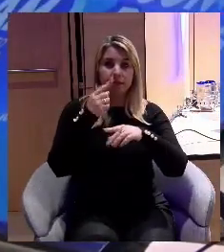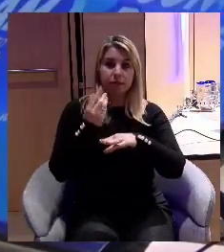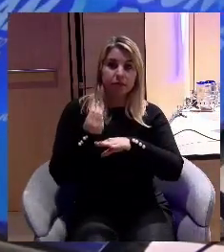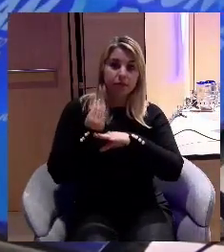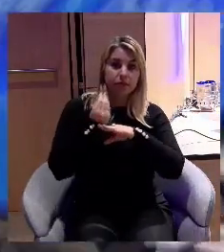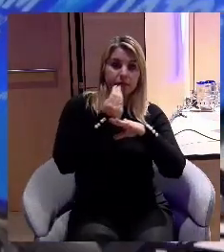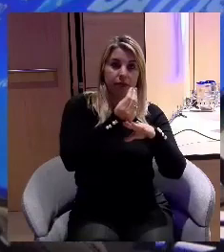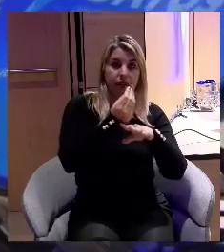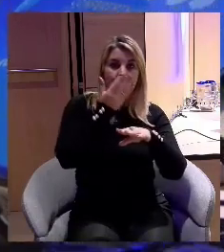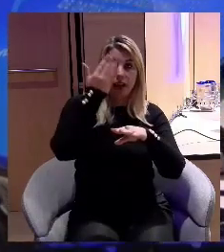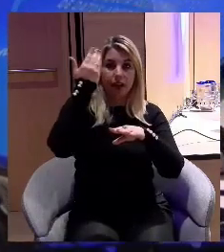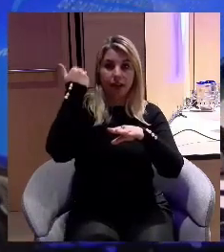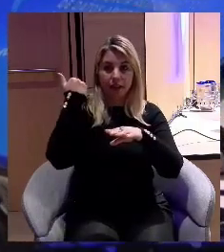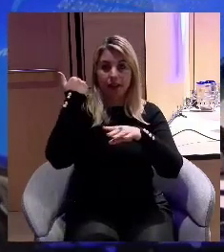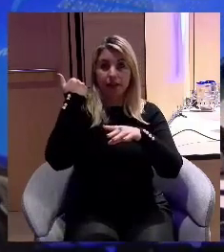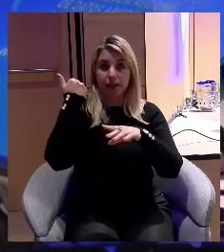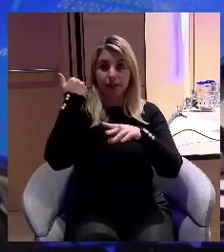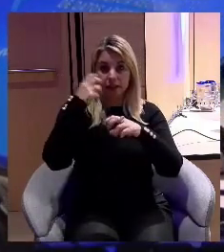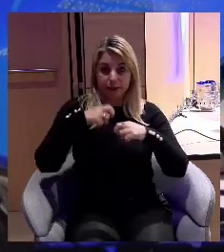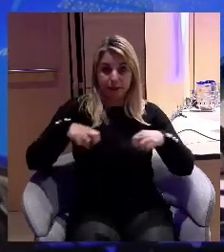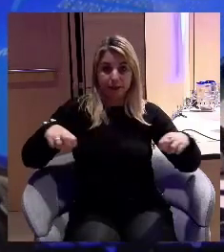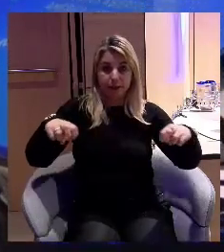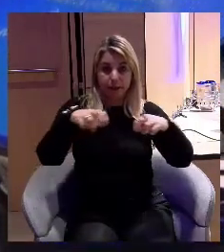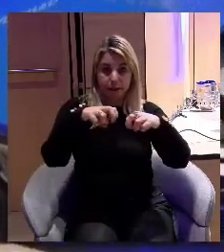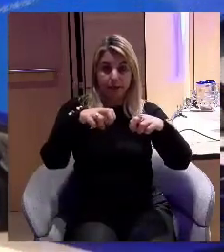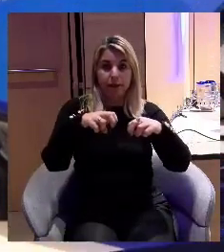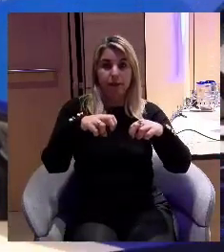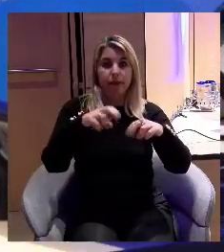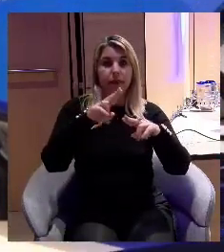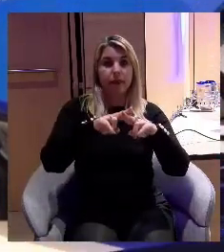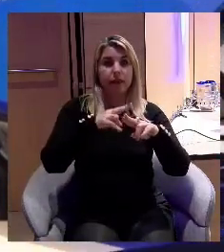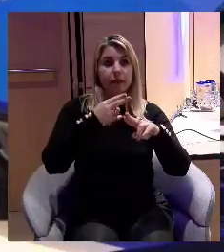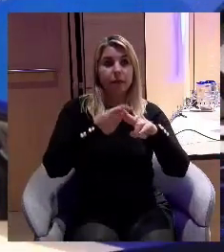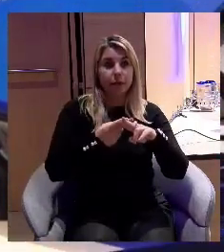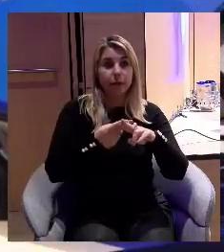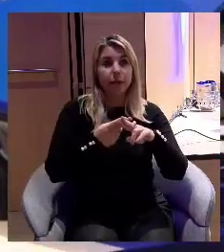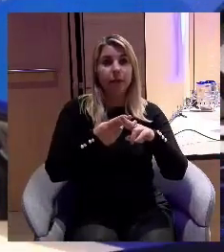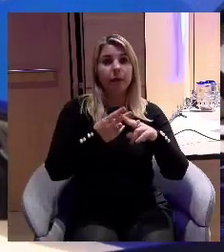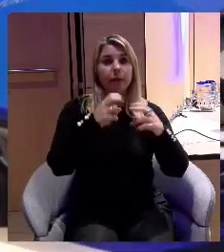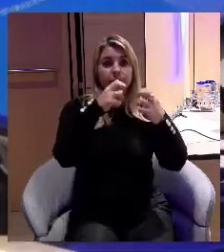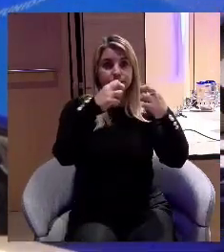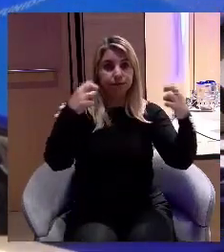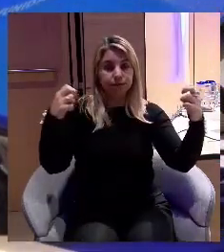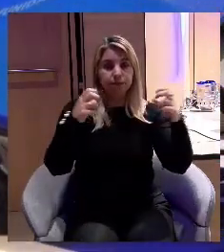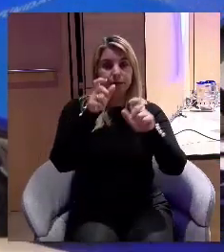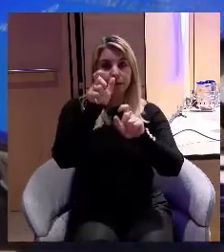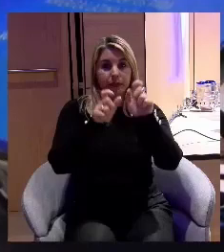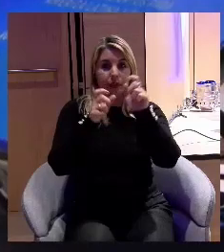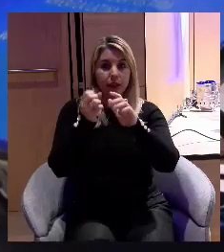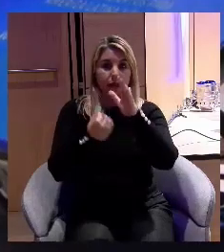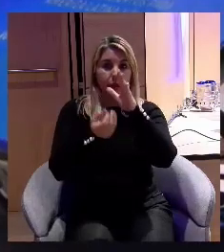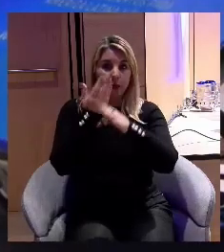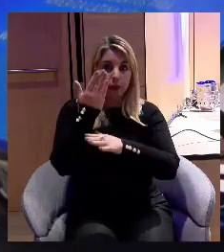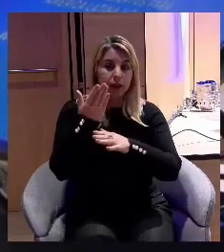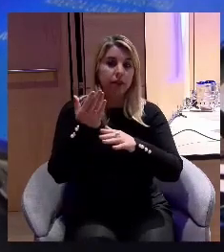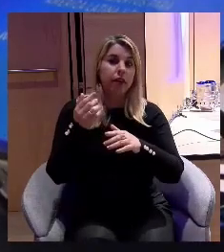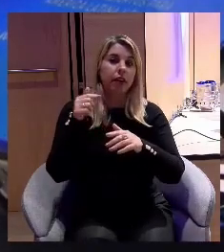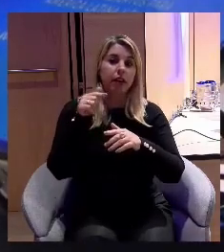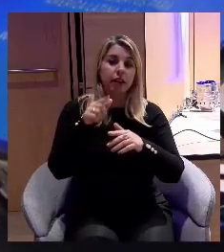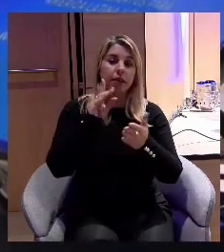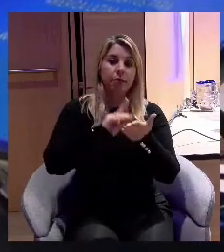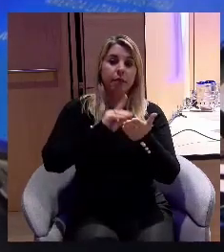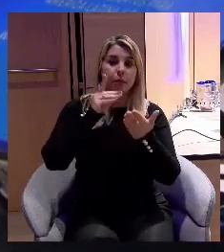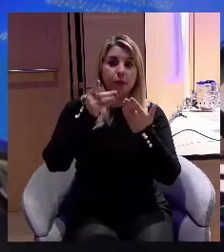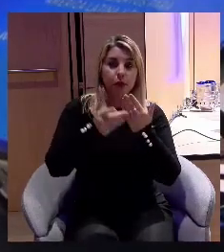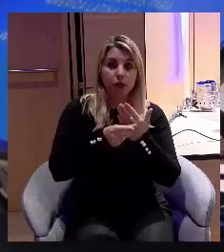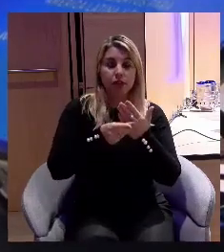panel anterior, así que súper breve para no repetir, aunque el público se renueve. Pero Me Representa es un proyecto que